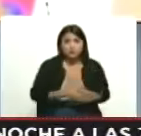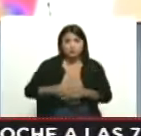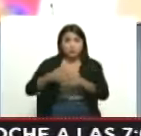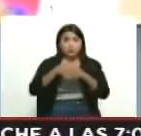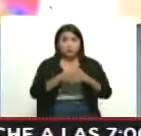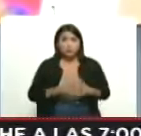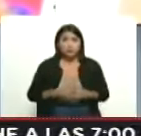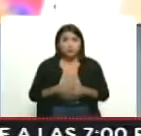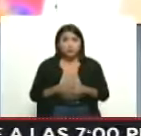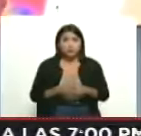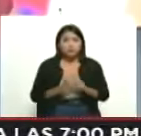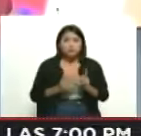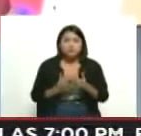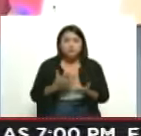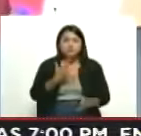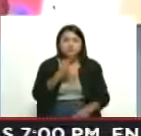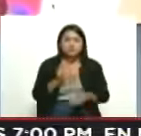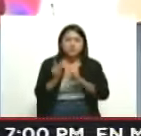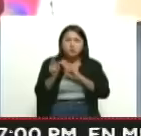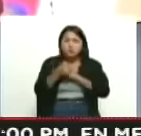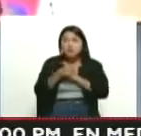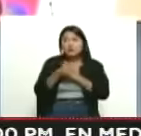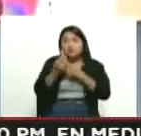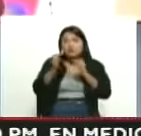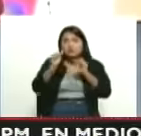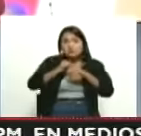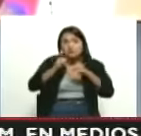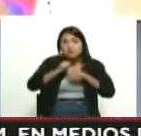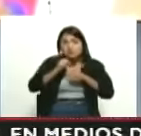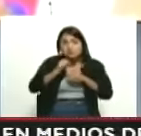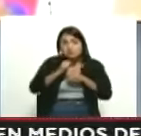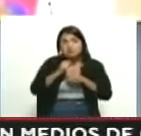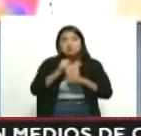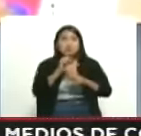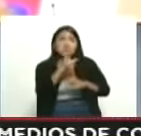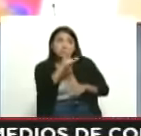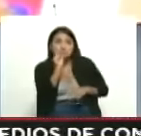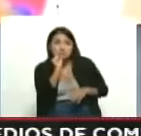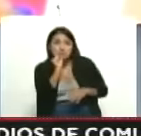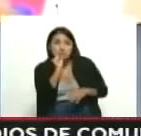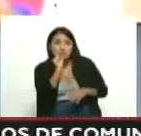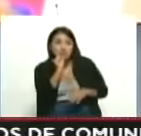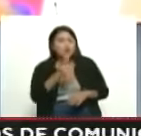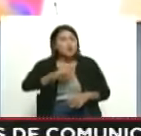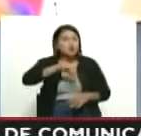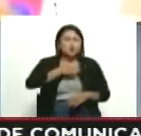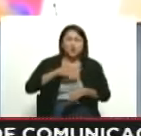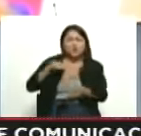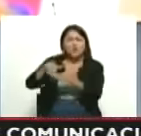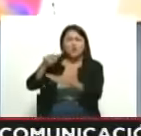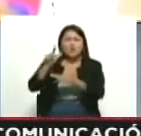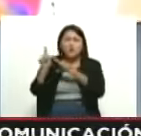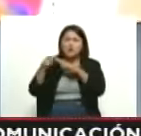Y va a Guyana después a creerse ese cuento al pueblo de Guyana. Nosotros no tenemos nada en contra del pueblo de Guyana. Pero el